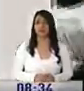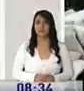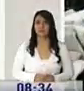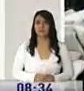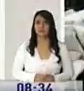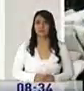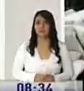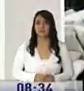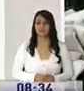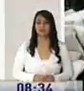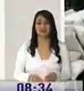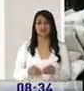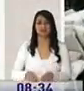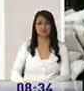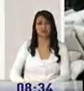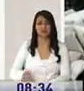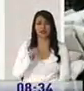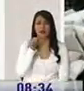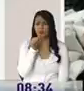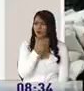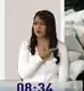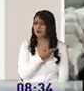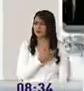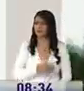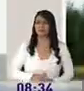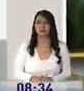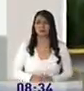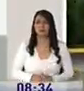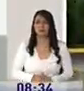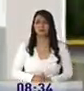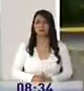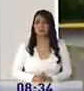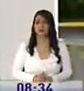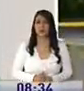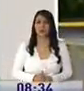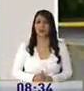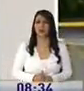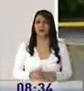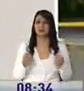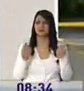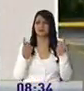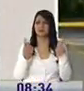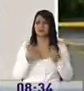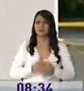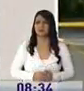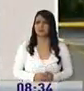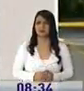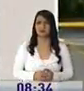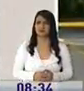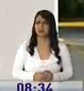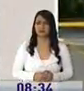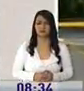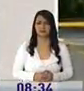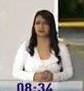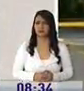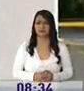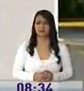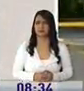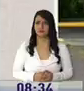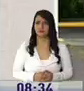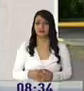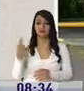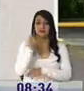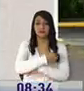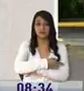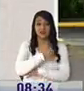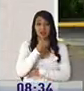agua no qué increíble hay cosas que no entiende Ahí está digo que indolente que es el ser humano también no por el día del agua